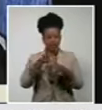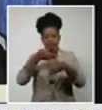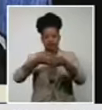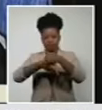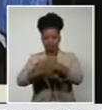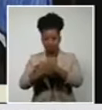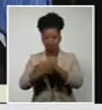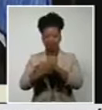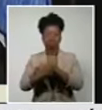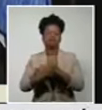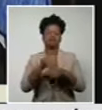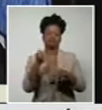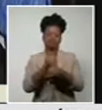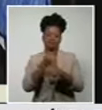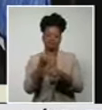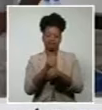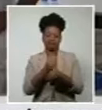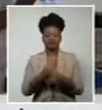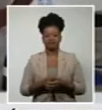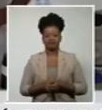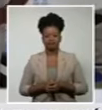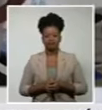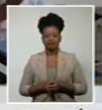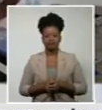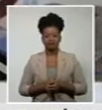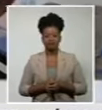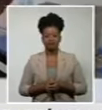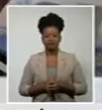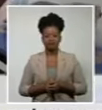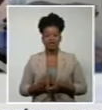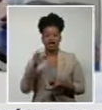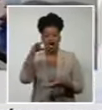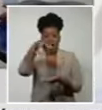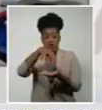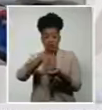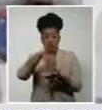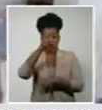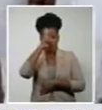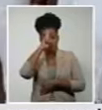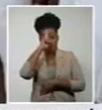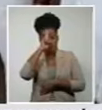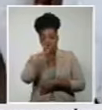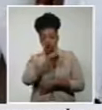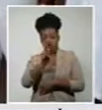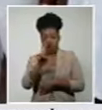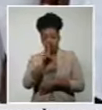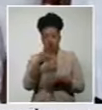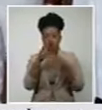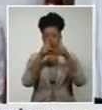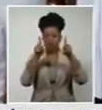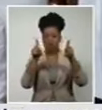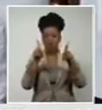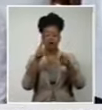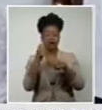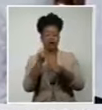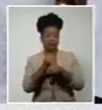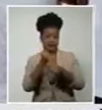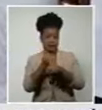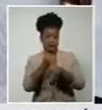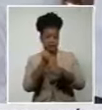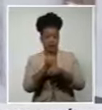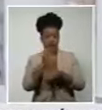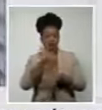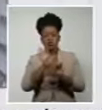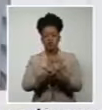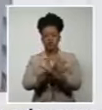esa nación africana. En el Centro Hospitalario Regional de Lomé, 11 profesionales de la salud de 5 especialidades con amplia